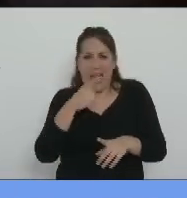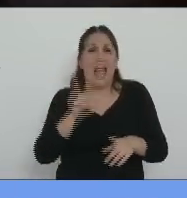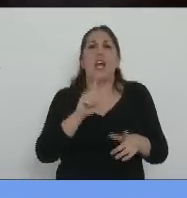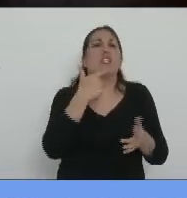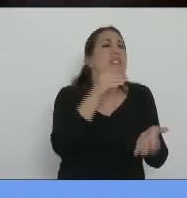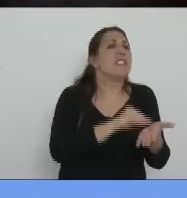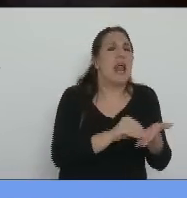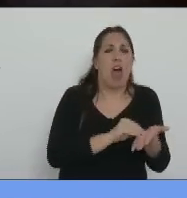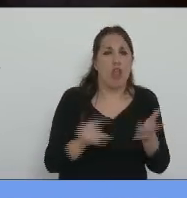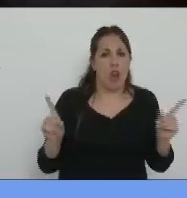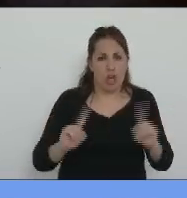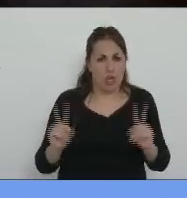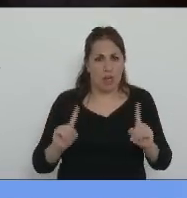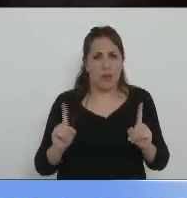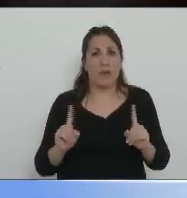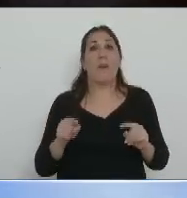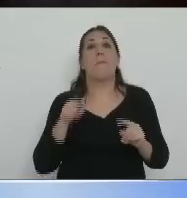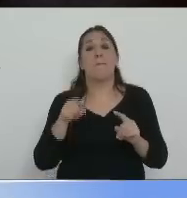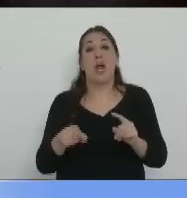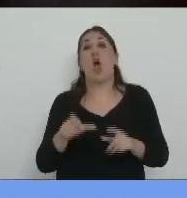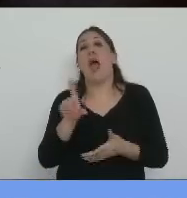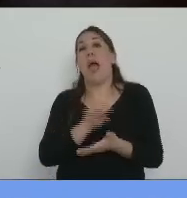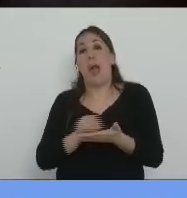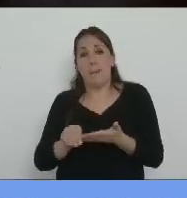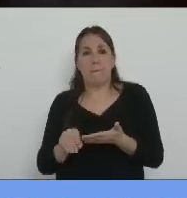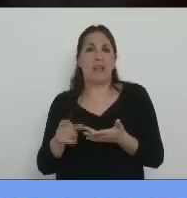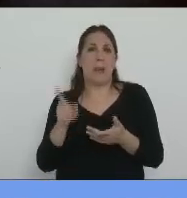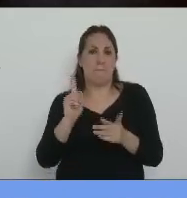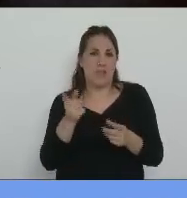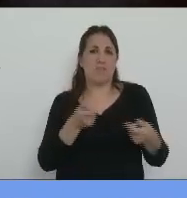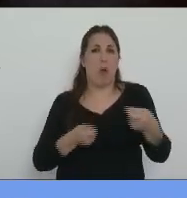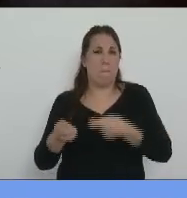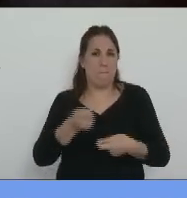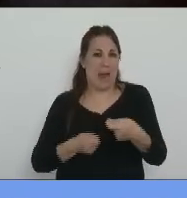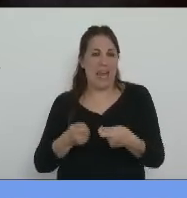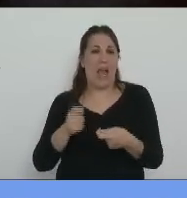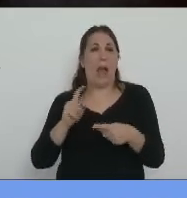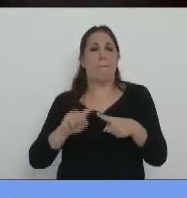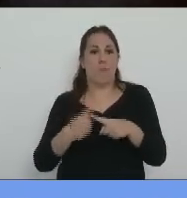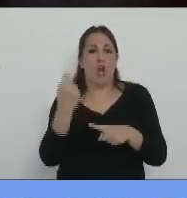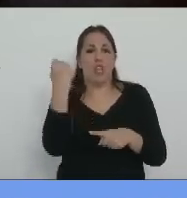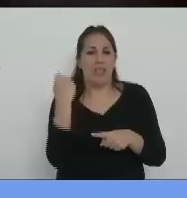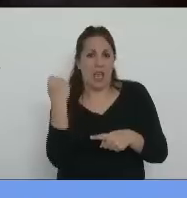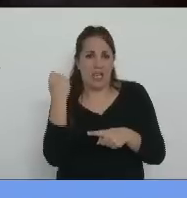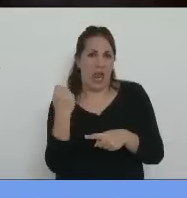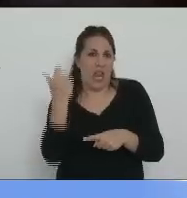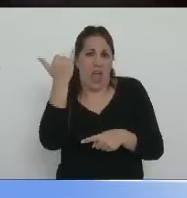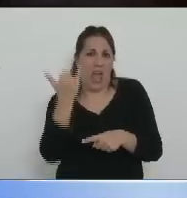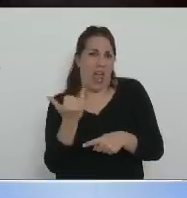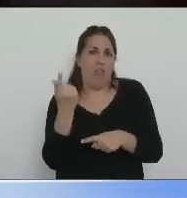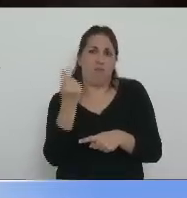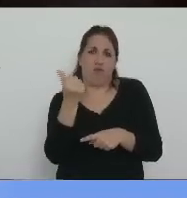votados pero ellos funcionarios que manejaron la política económica tenían fondos en el exterior